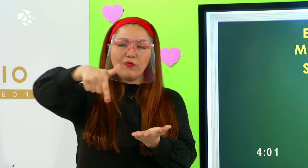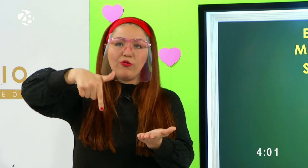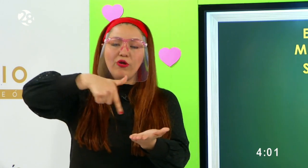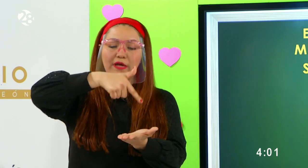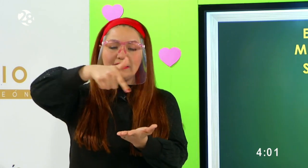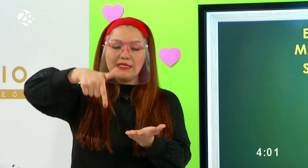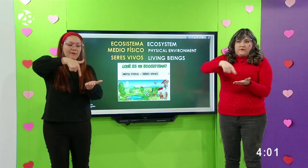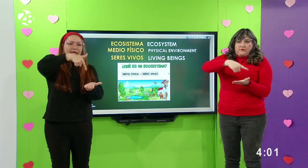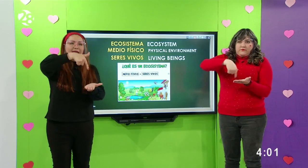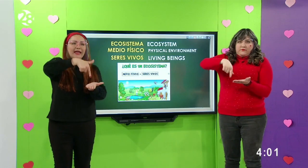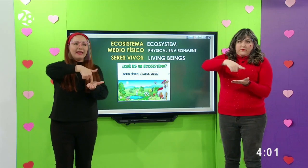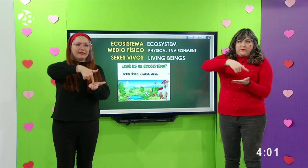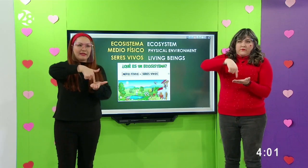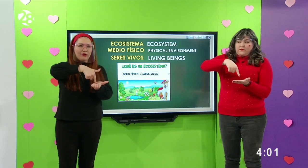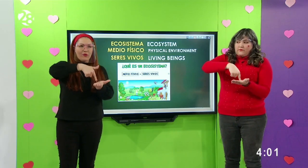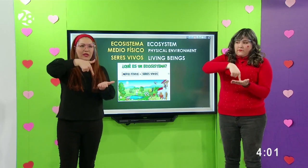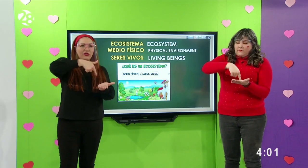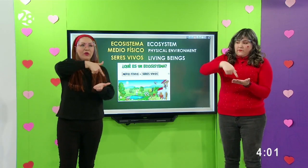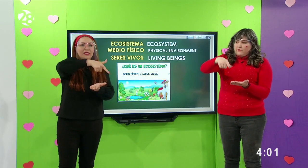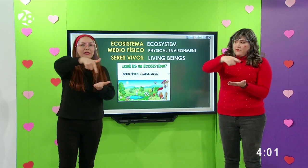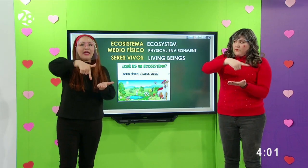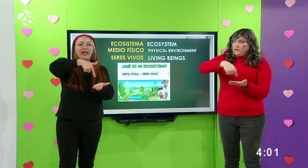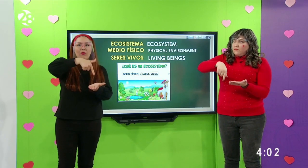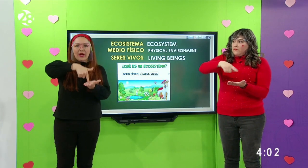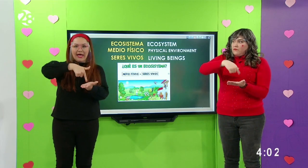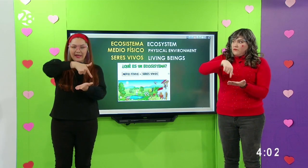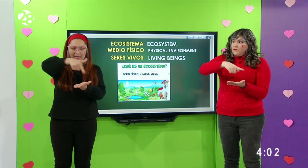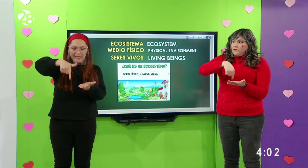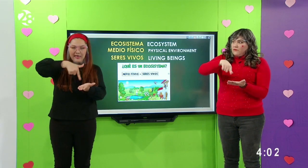un círculo encima y cae al centro. Esto es